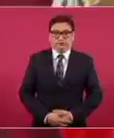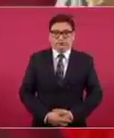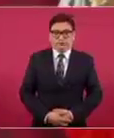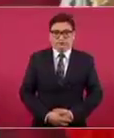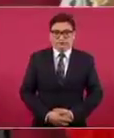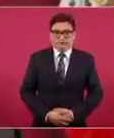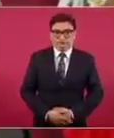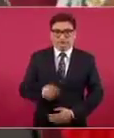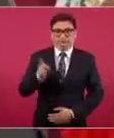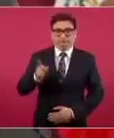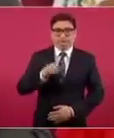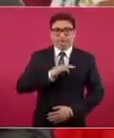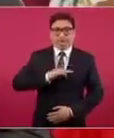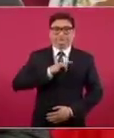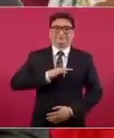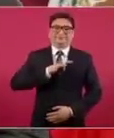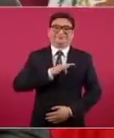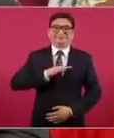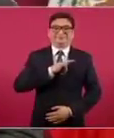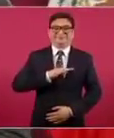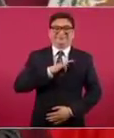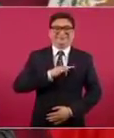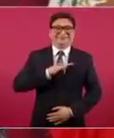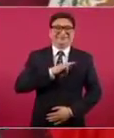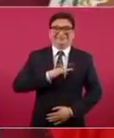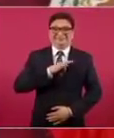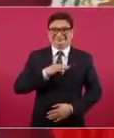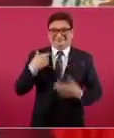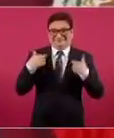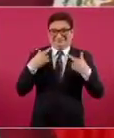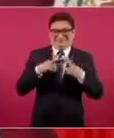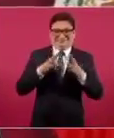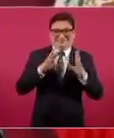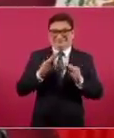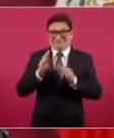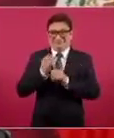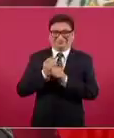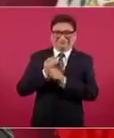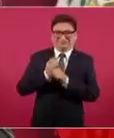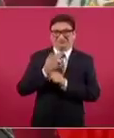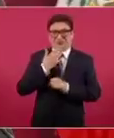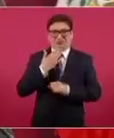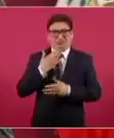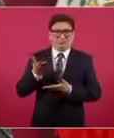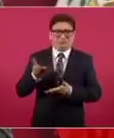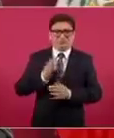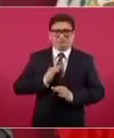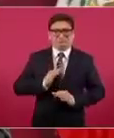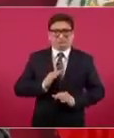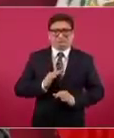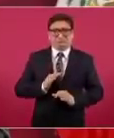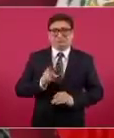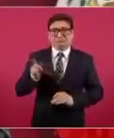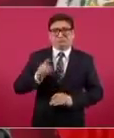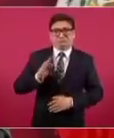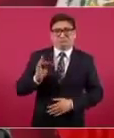Ella es muy feliz como maestra, como investigadora. No